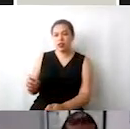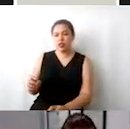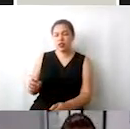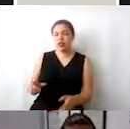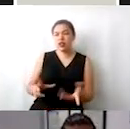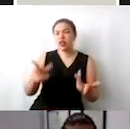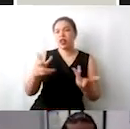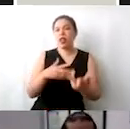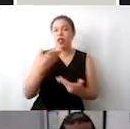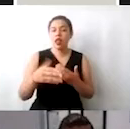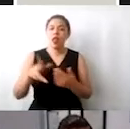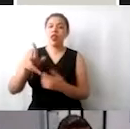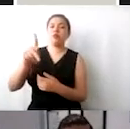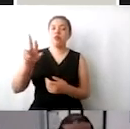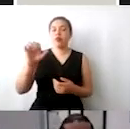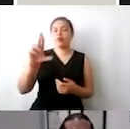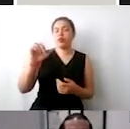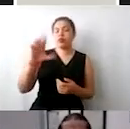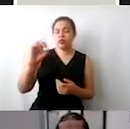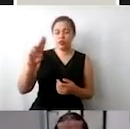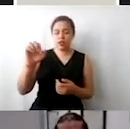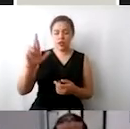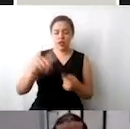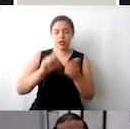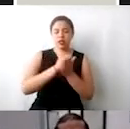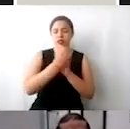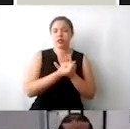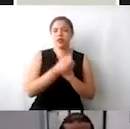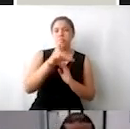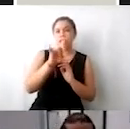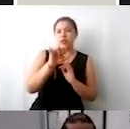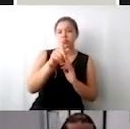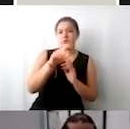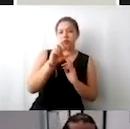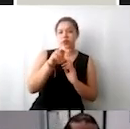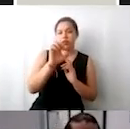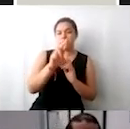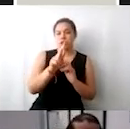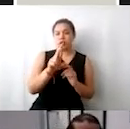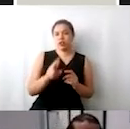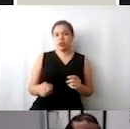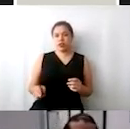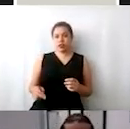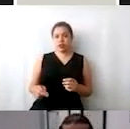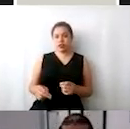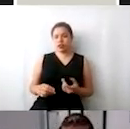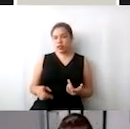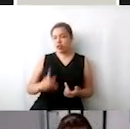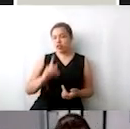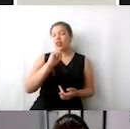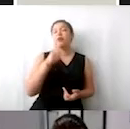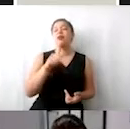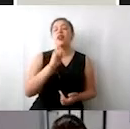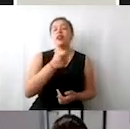disponer. Entonces, si nos vamos a ver ahora qué es disponer, vamos a la siguiente. Disponer son